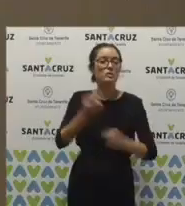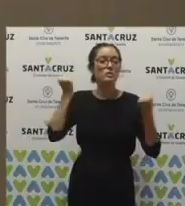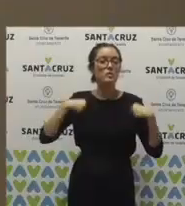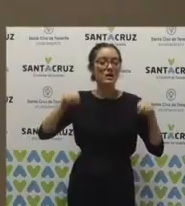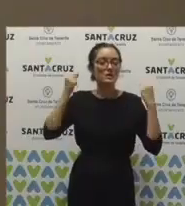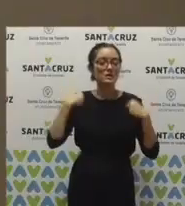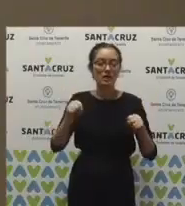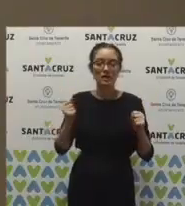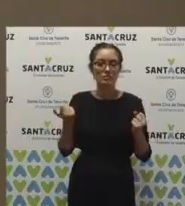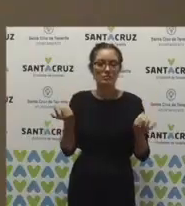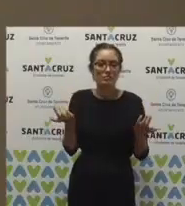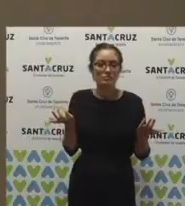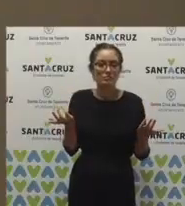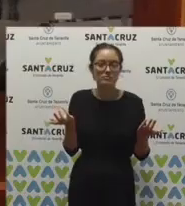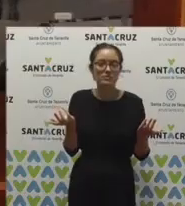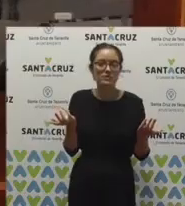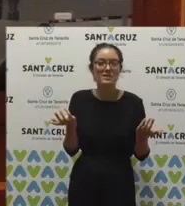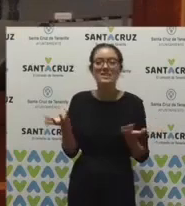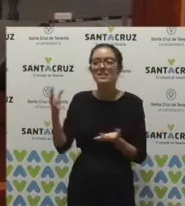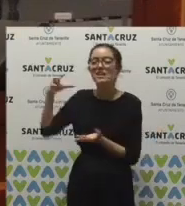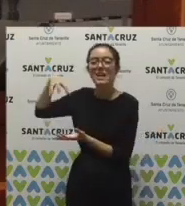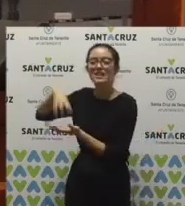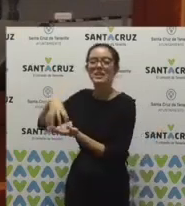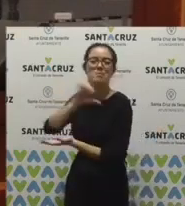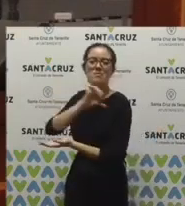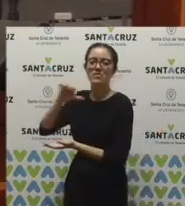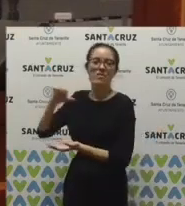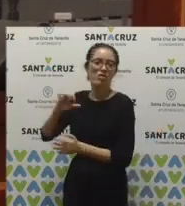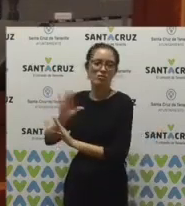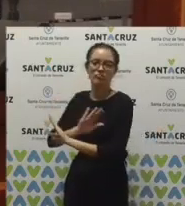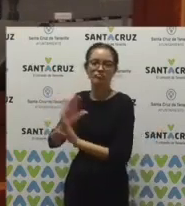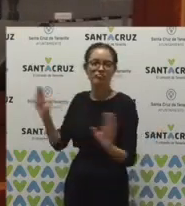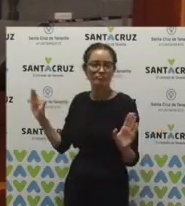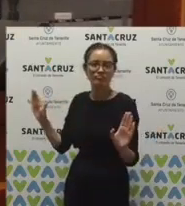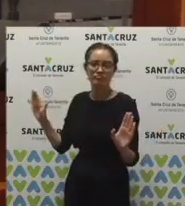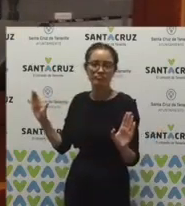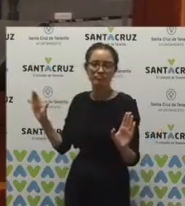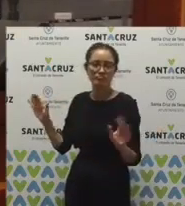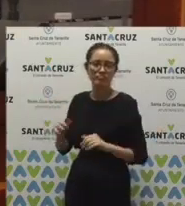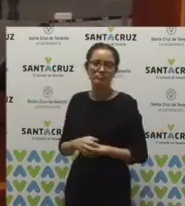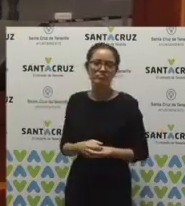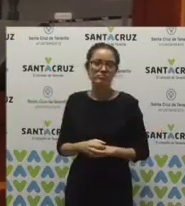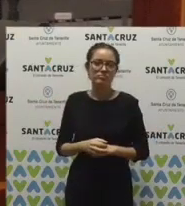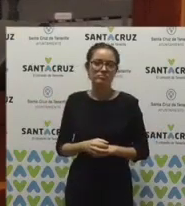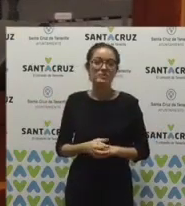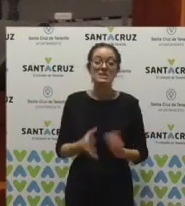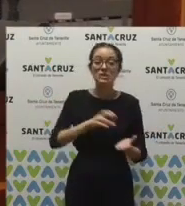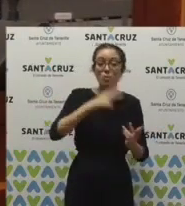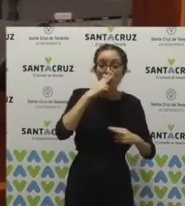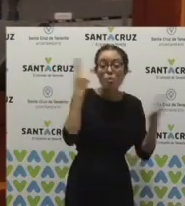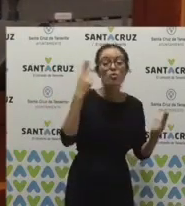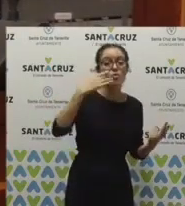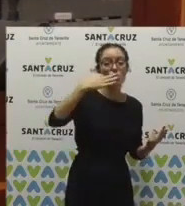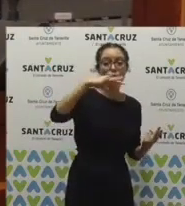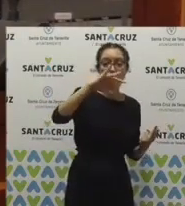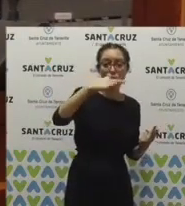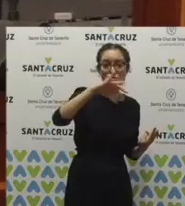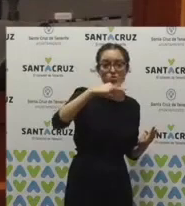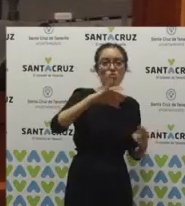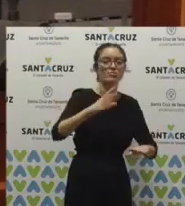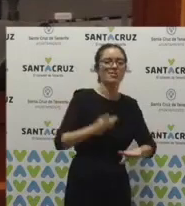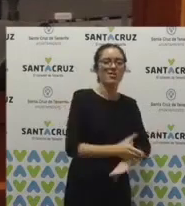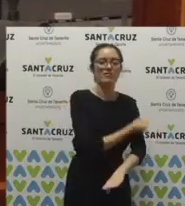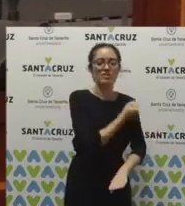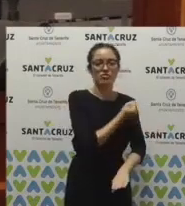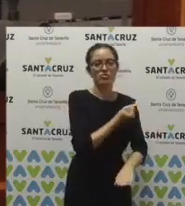de club de centro de carácter privado o en régimen de concesión este era el único público gestionado por el cabildo